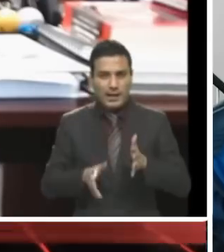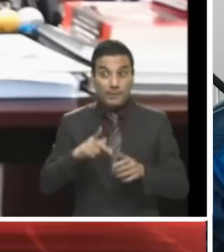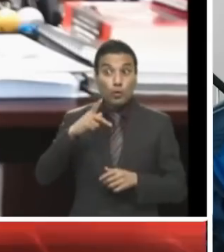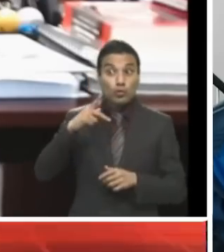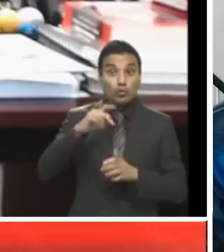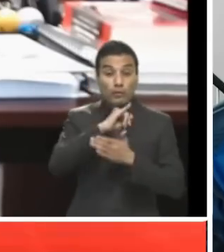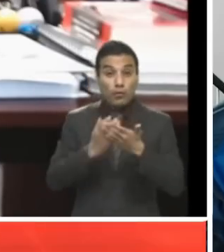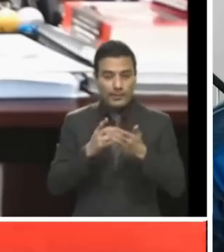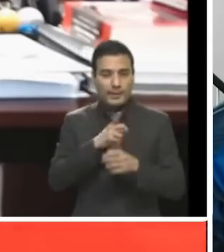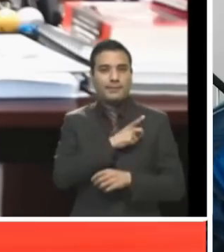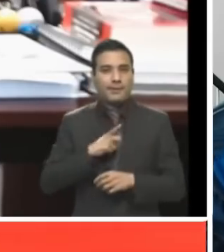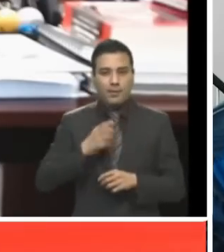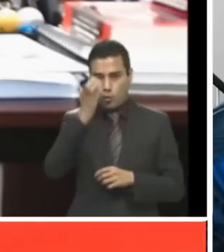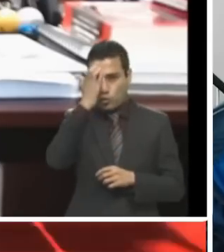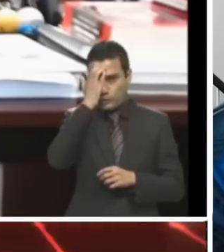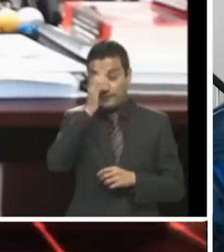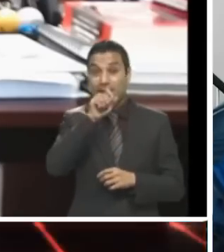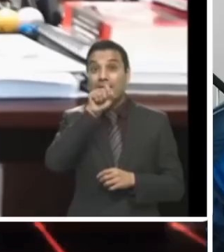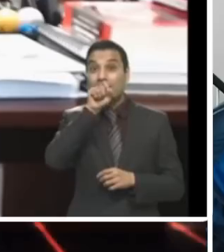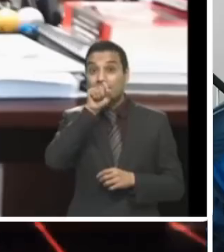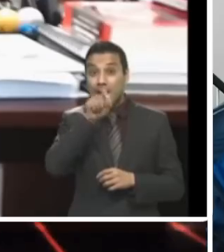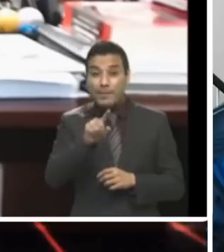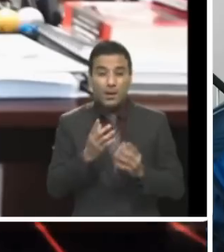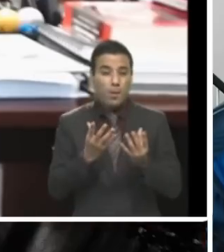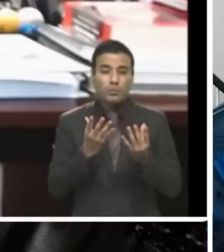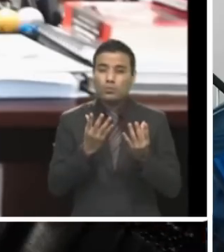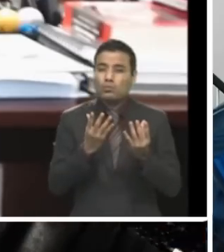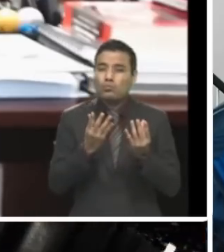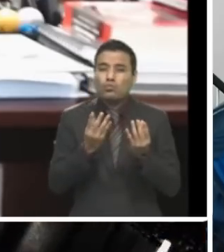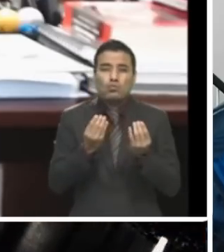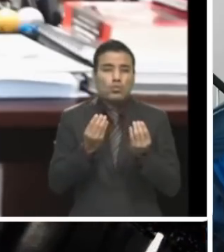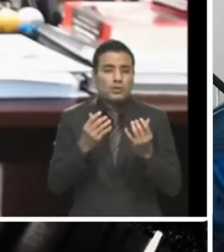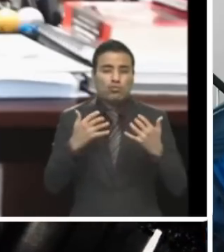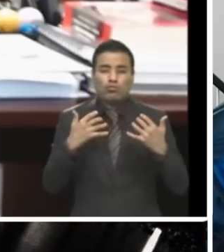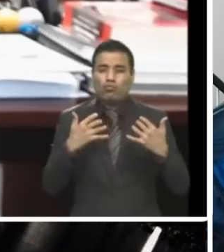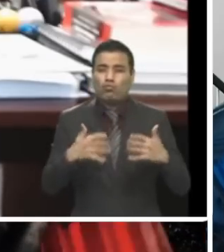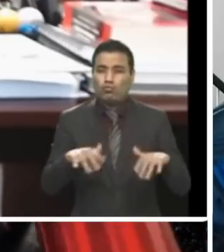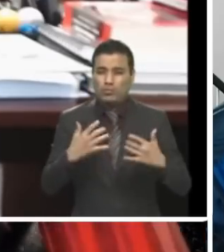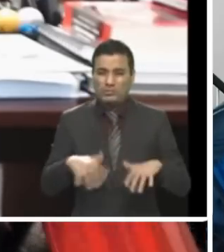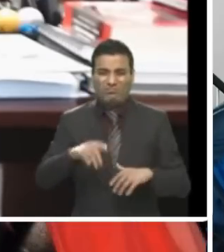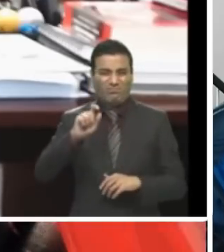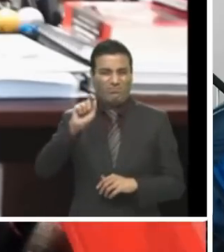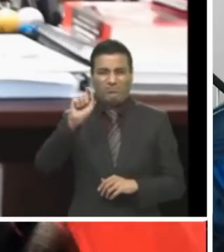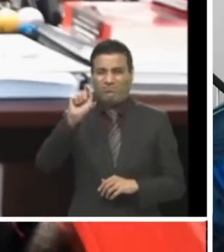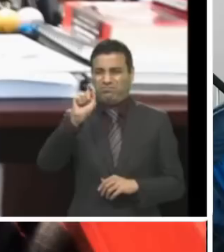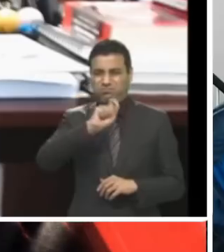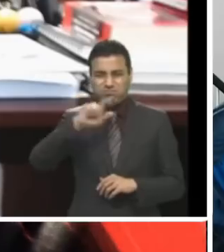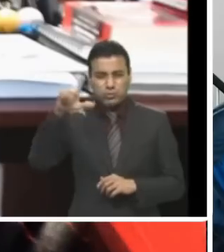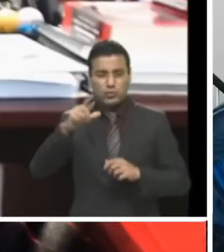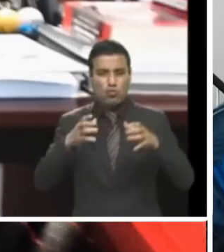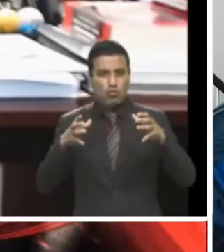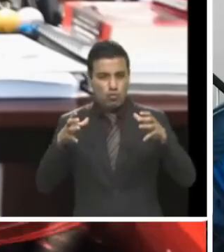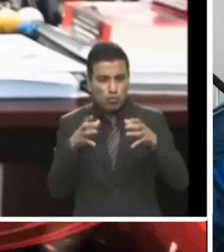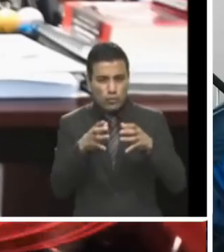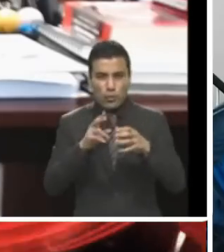y sobre todos los informes que las numerosas distintas copiosas y de altísimo nivel misiones de observación